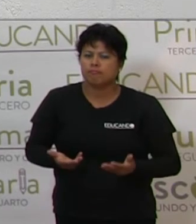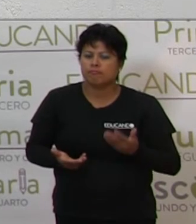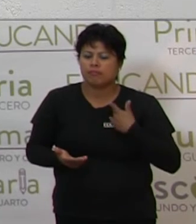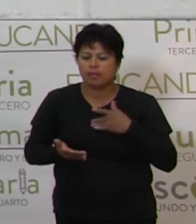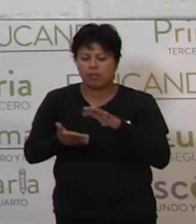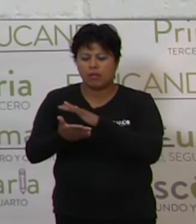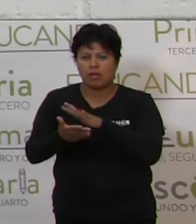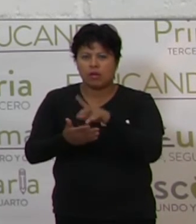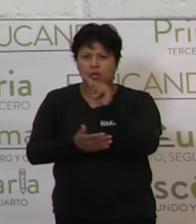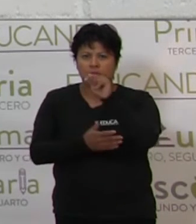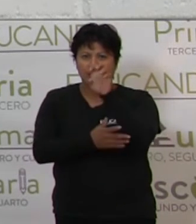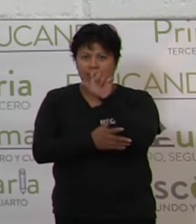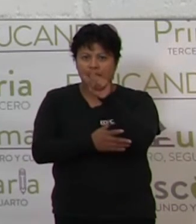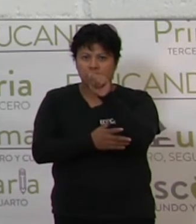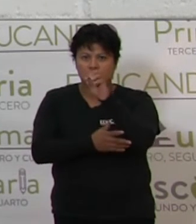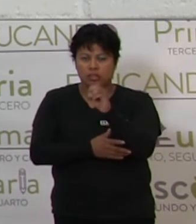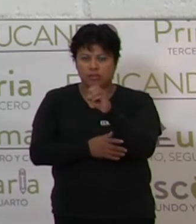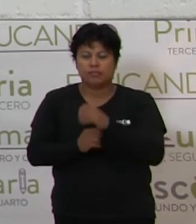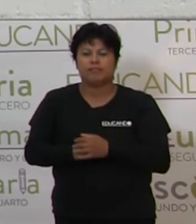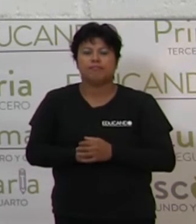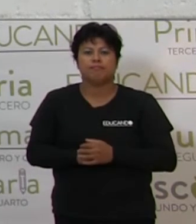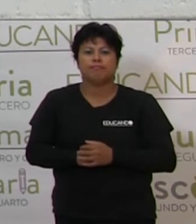Pues yo voy a leerles un texto